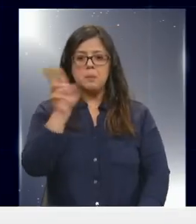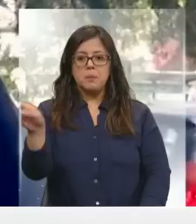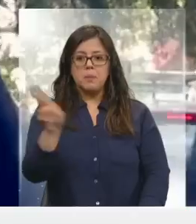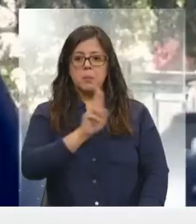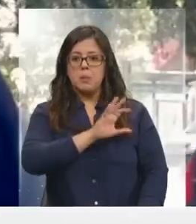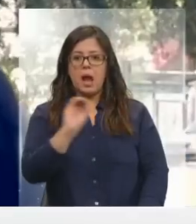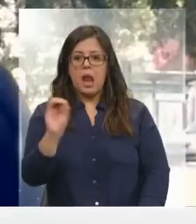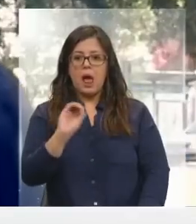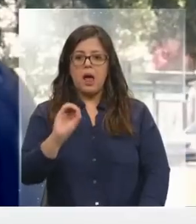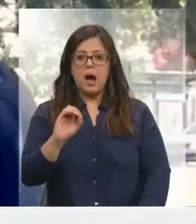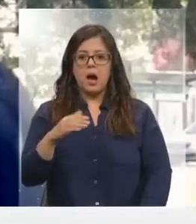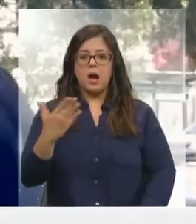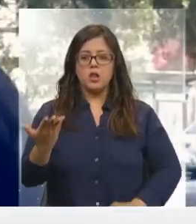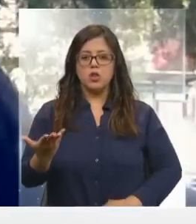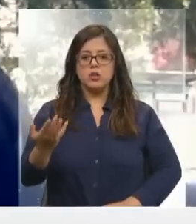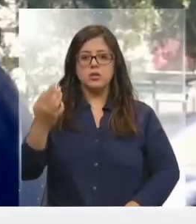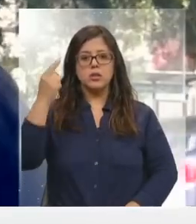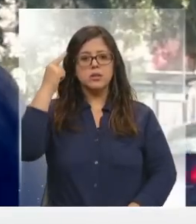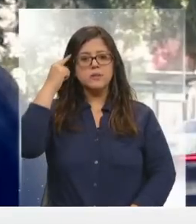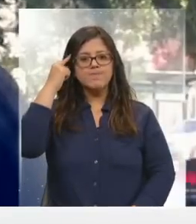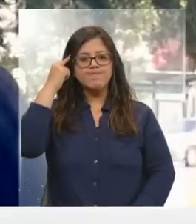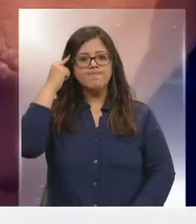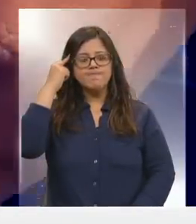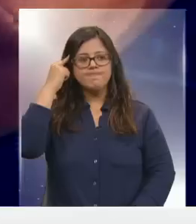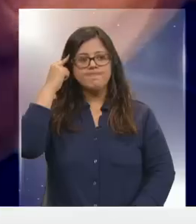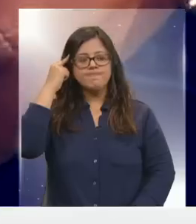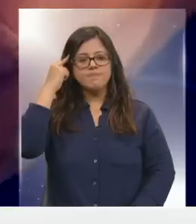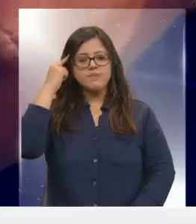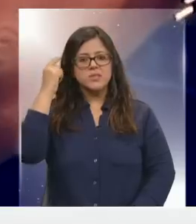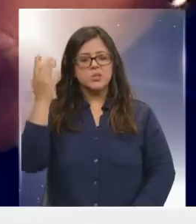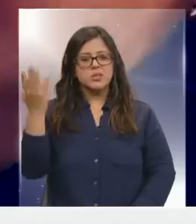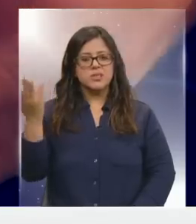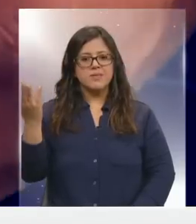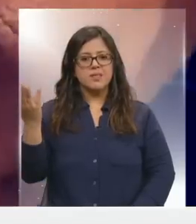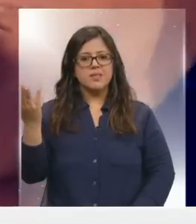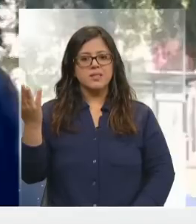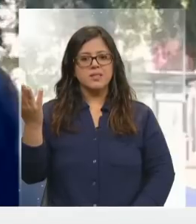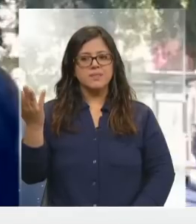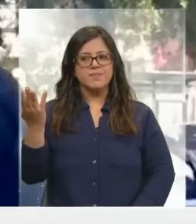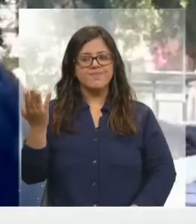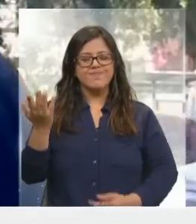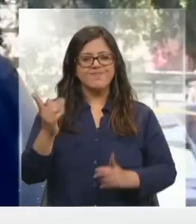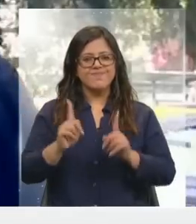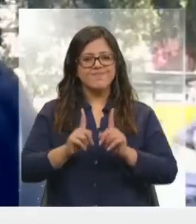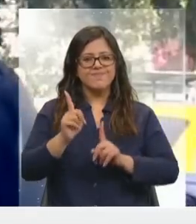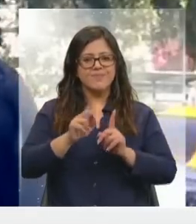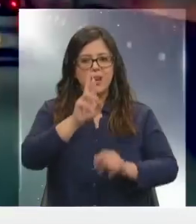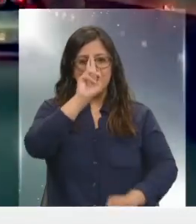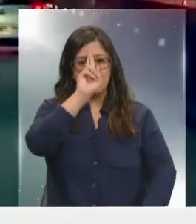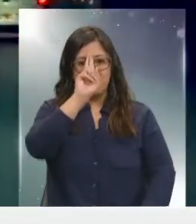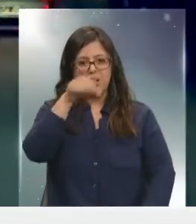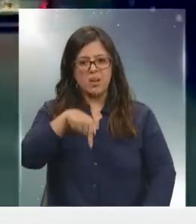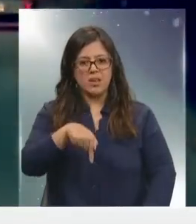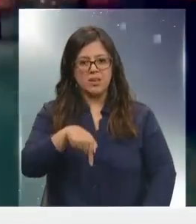nada, no me hablaron nada. Entonces, igual fue como que ya entré como, pucha, aquí algo sucede o algo va a pasar, dije.